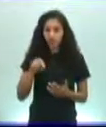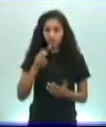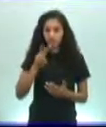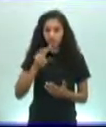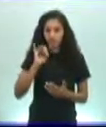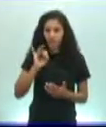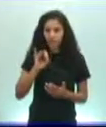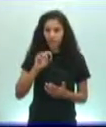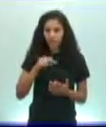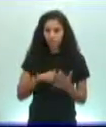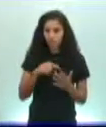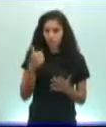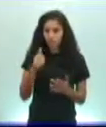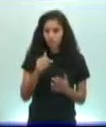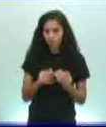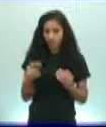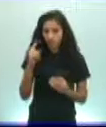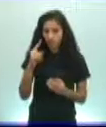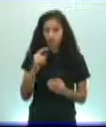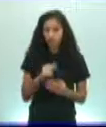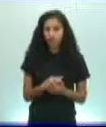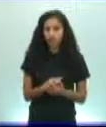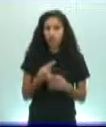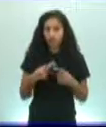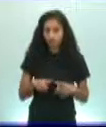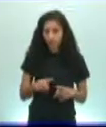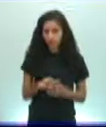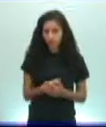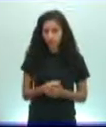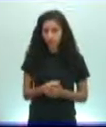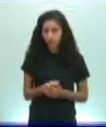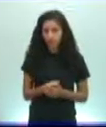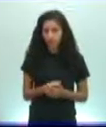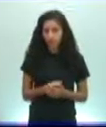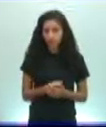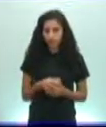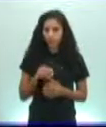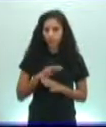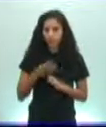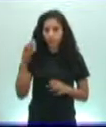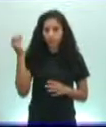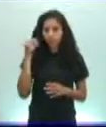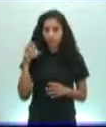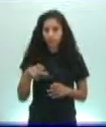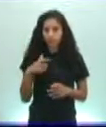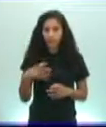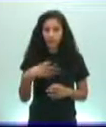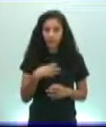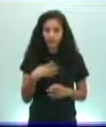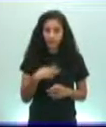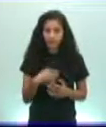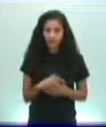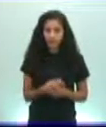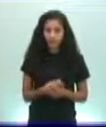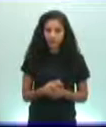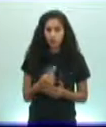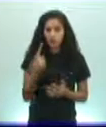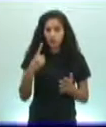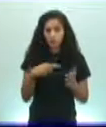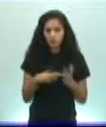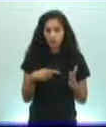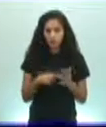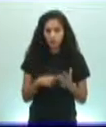3,27 por 10 a la 1. Pero ya sabes que cuando tenemos un